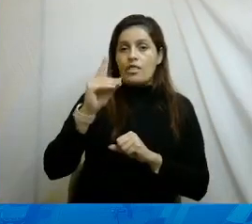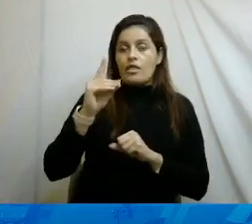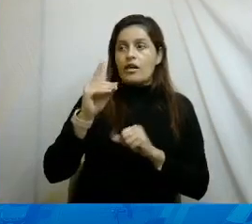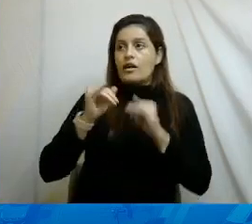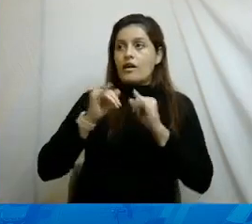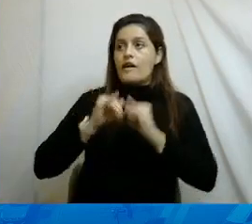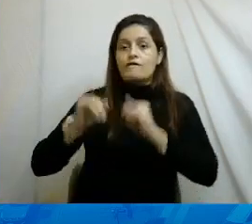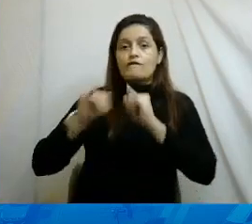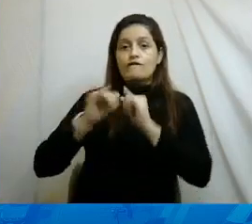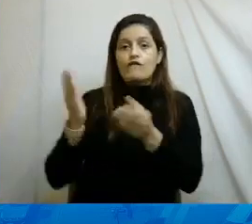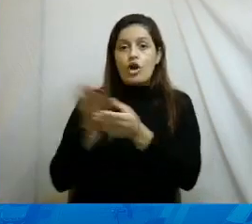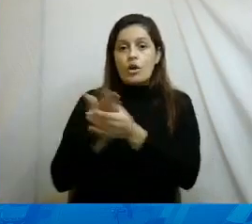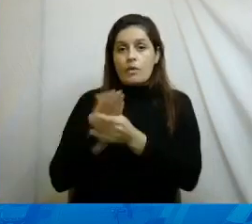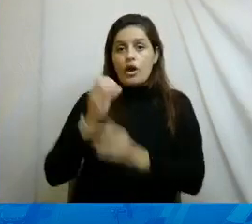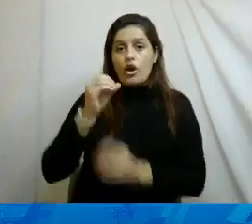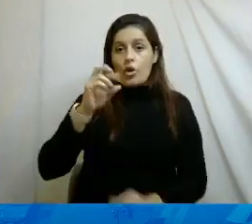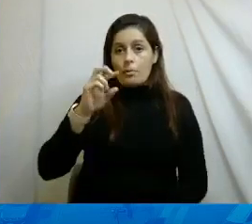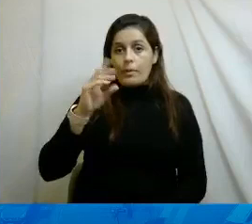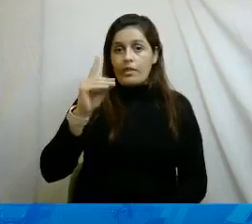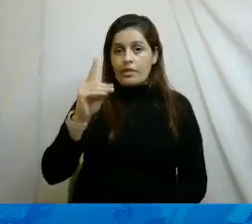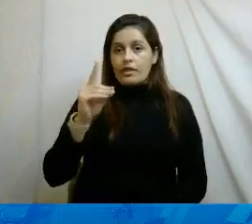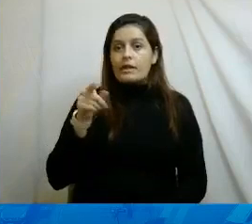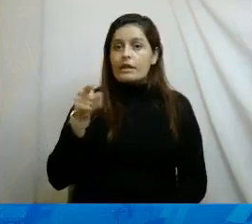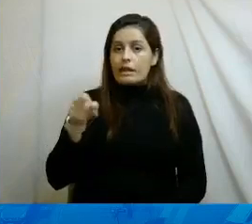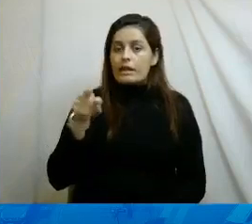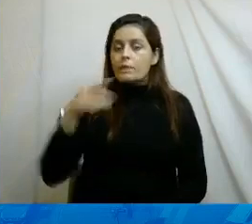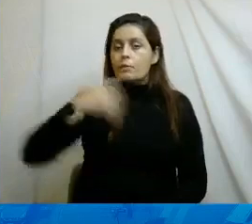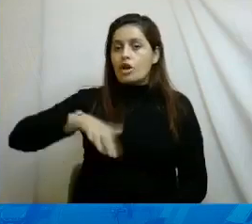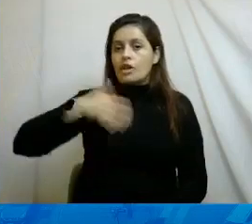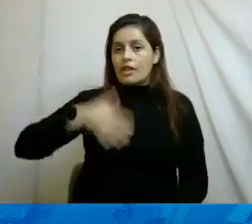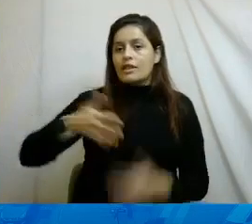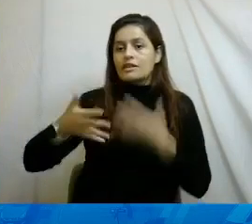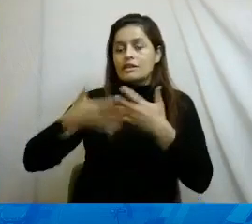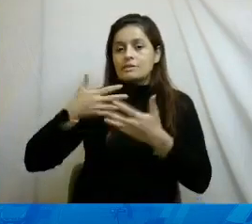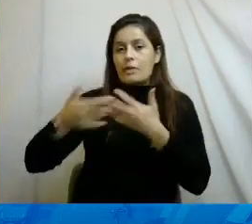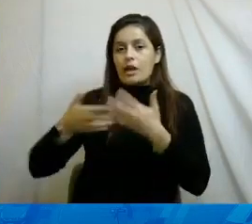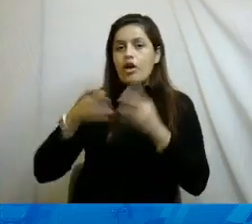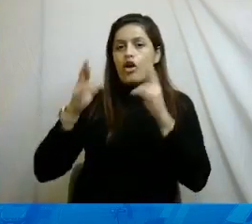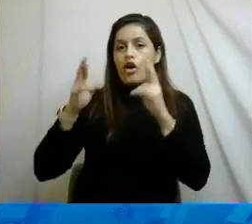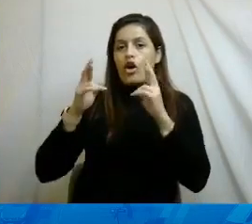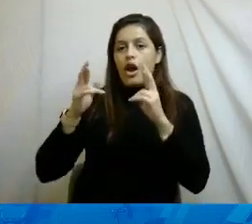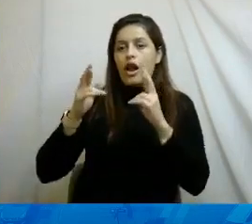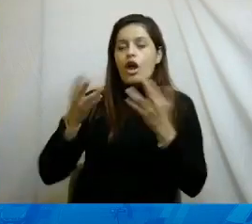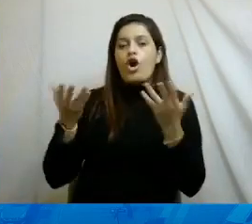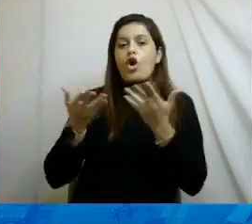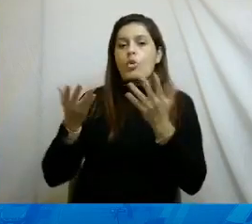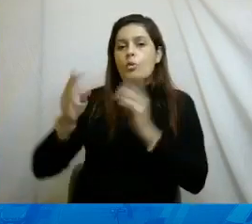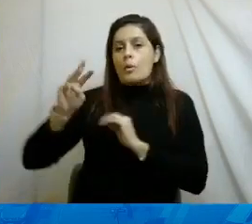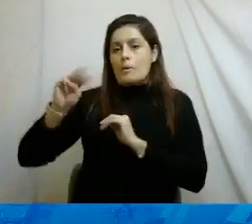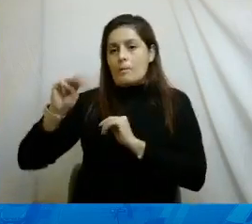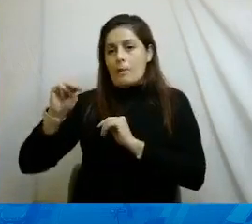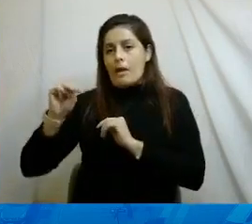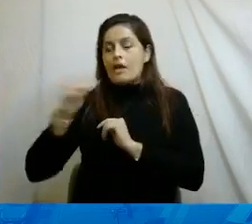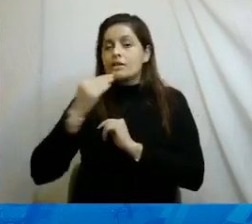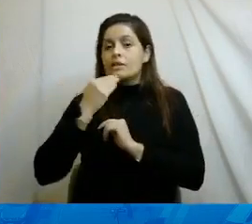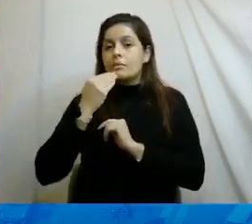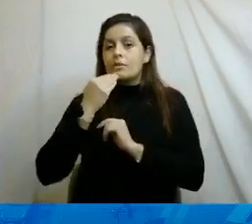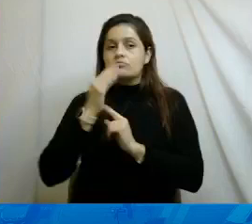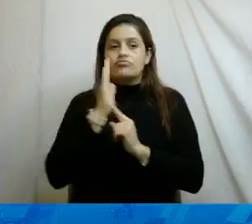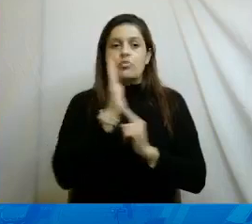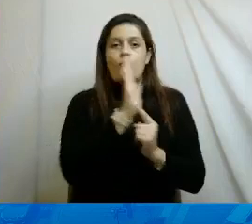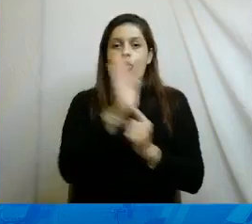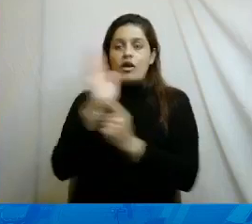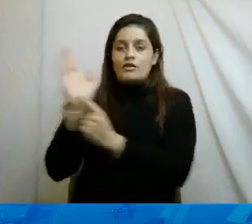ser bastante lapidario y transparente respecto a los tratos de la mamá y la supuesta exposición que